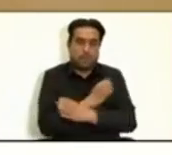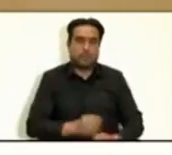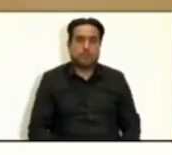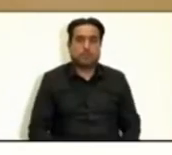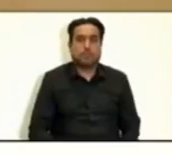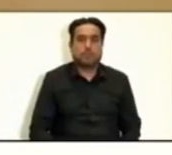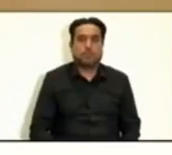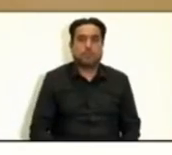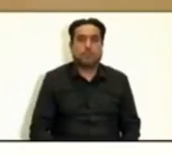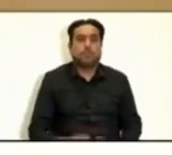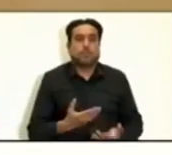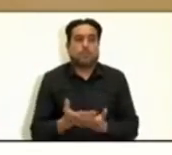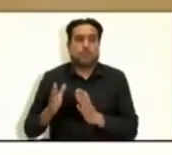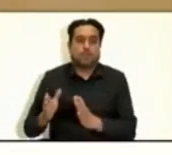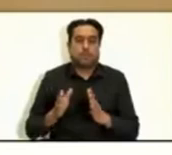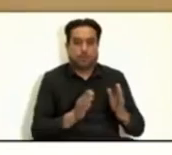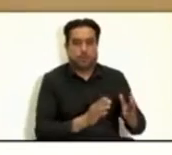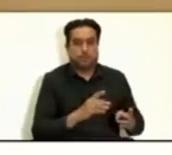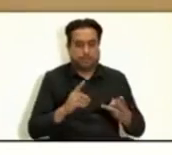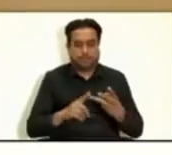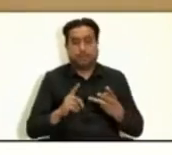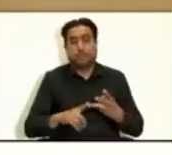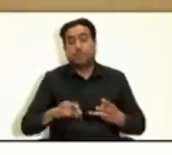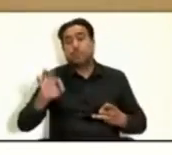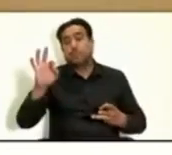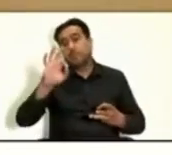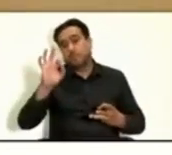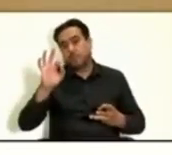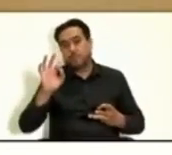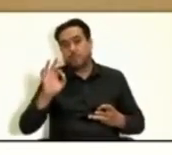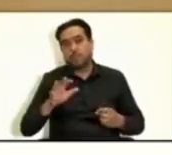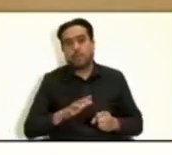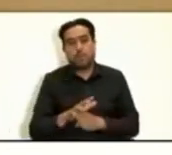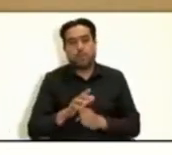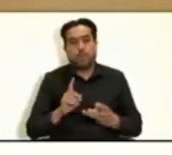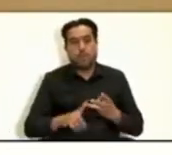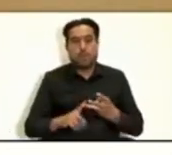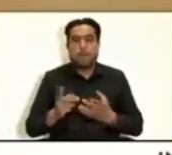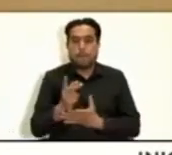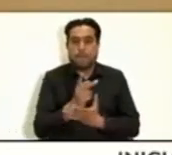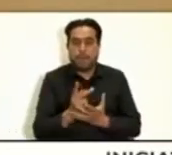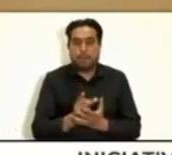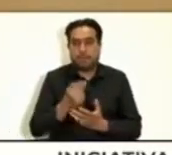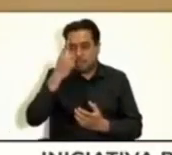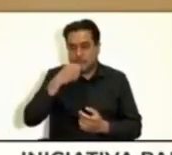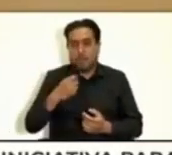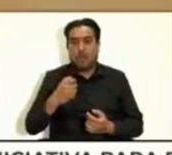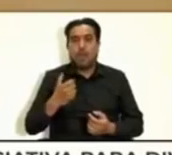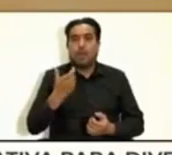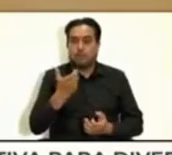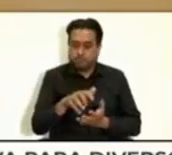como tercera opción existe la posibilidad de establecer planes de austeridad republicana